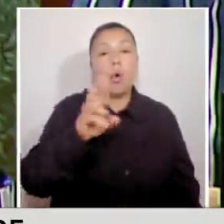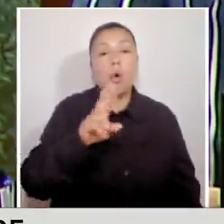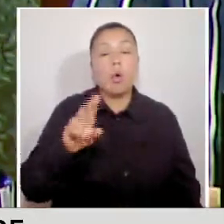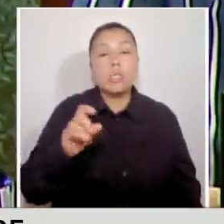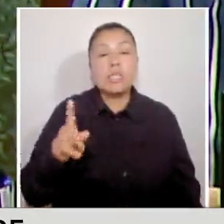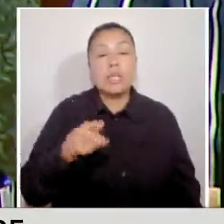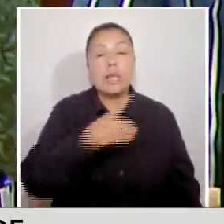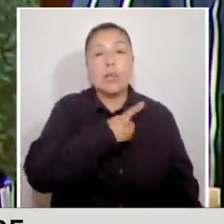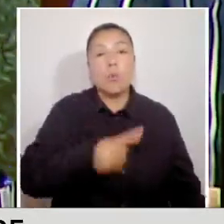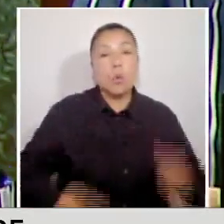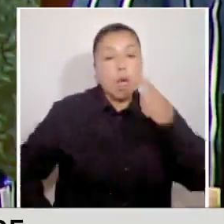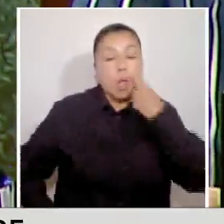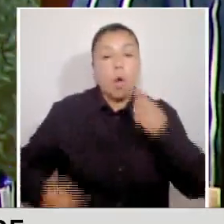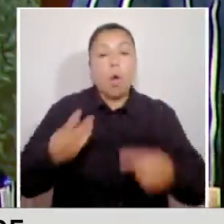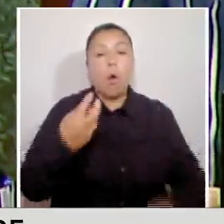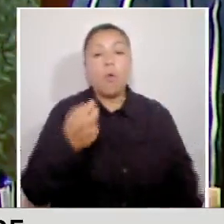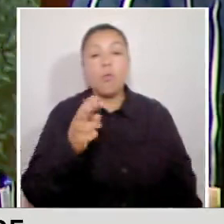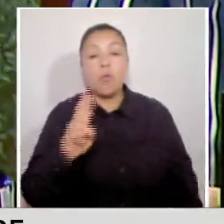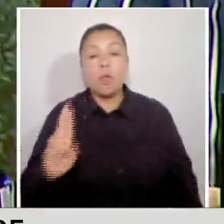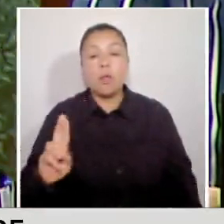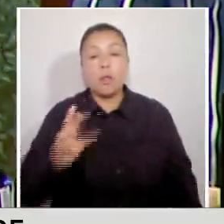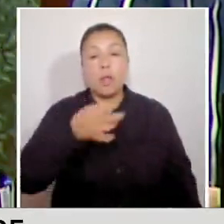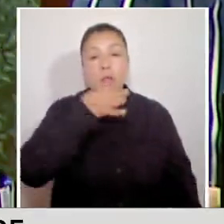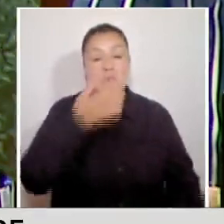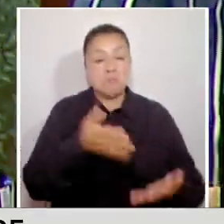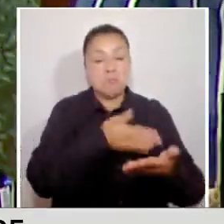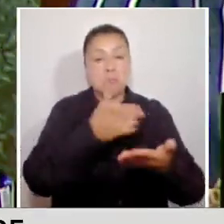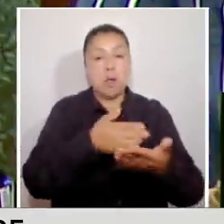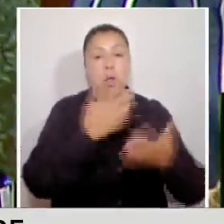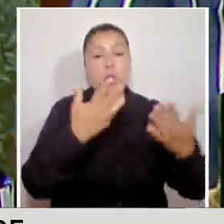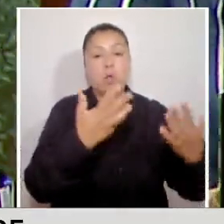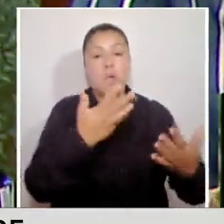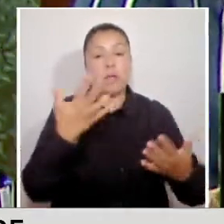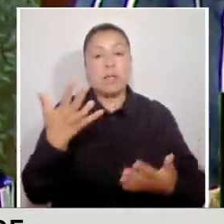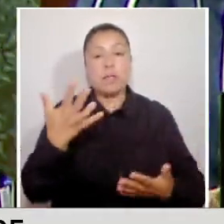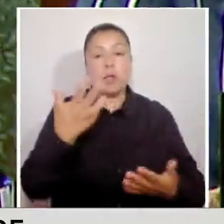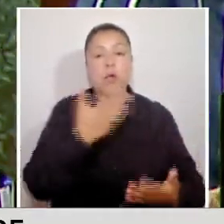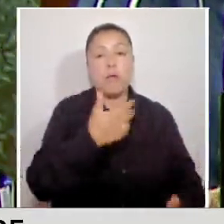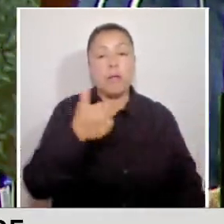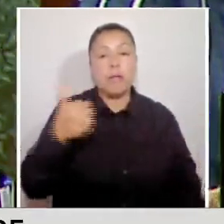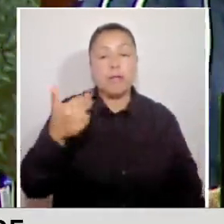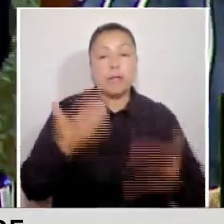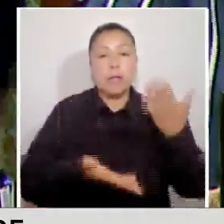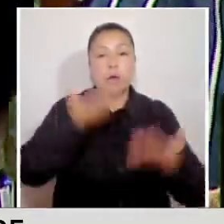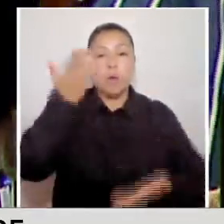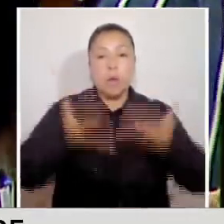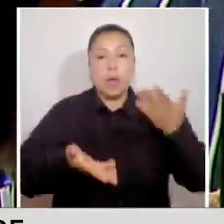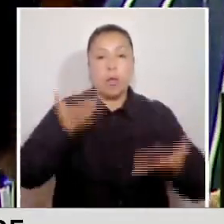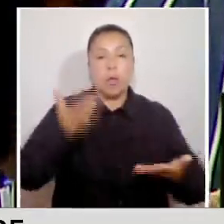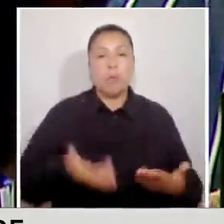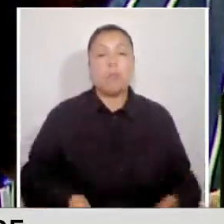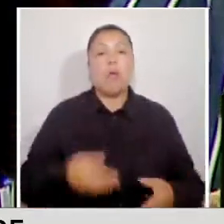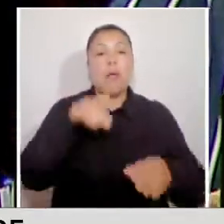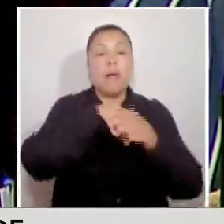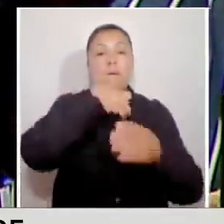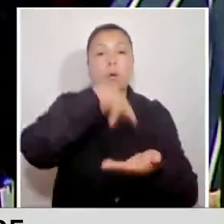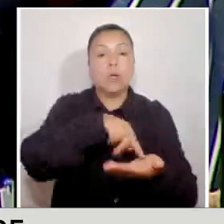Gonzalo vinter que consta en las páginas 95 Y 96 del Comparado en